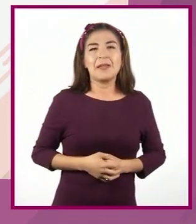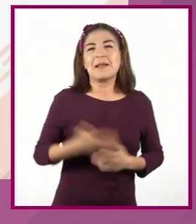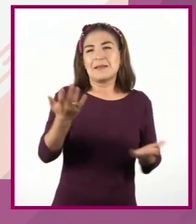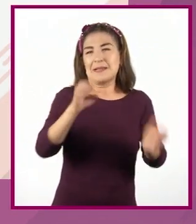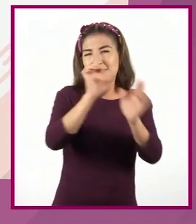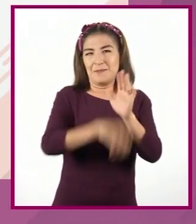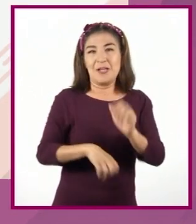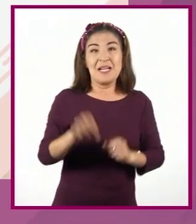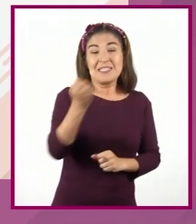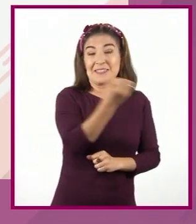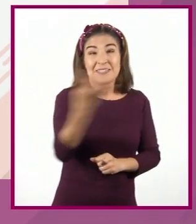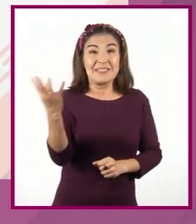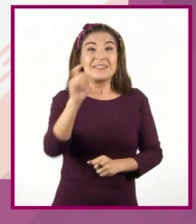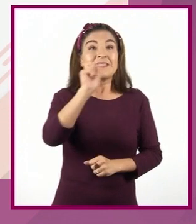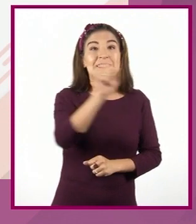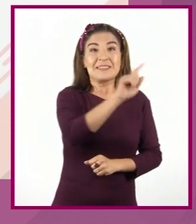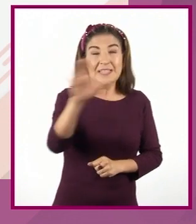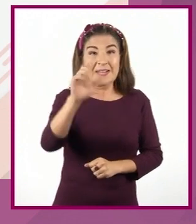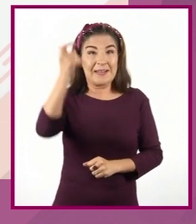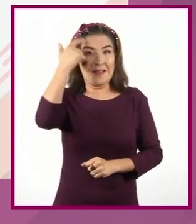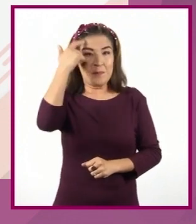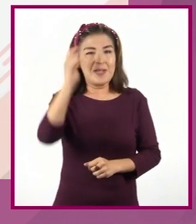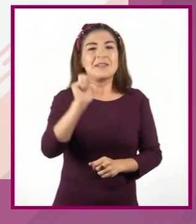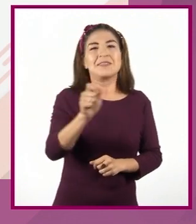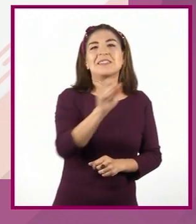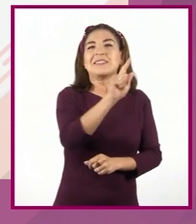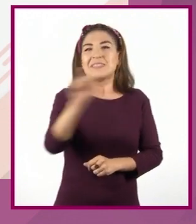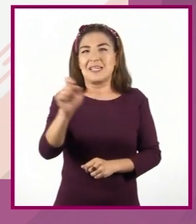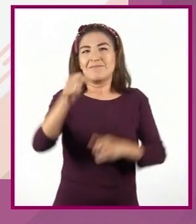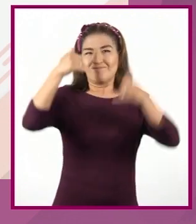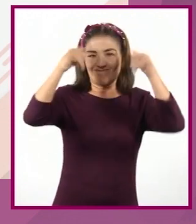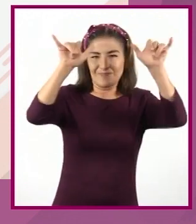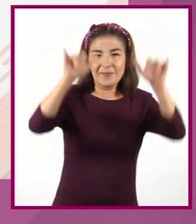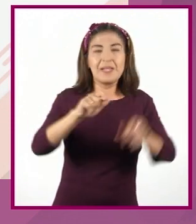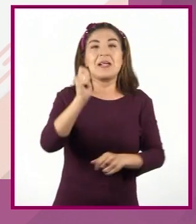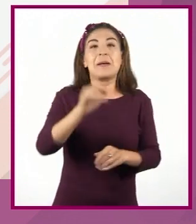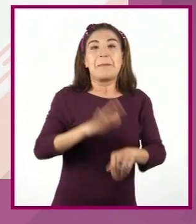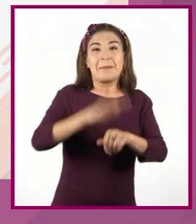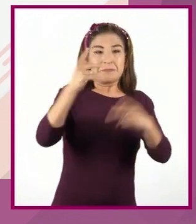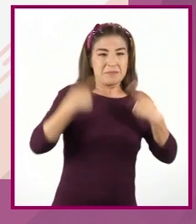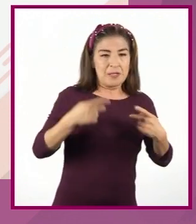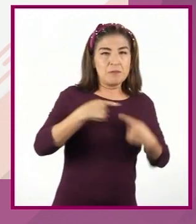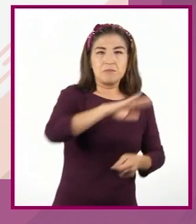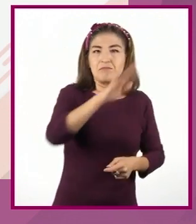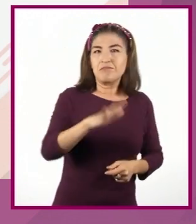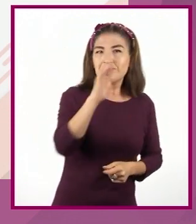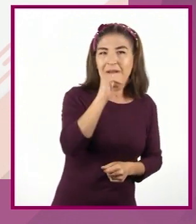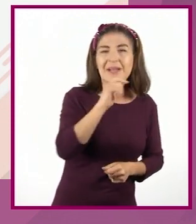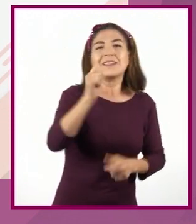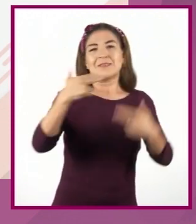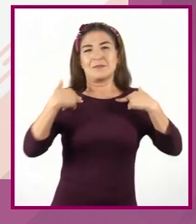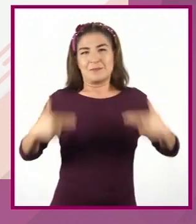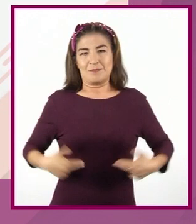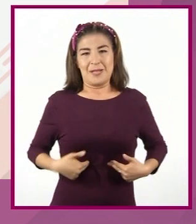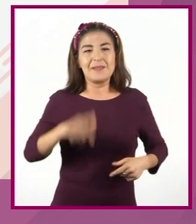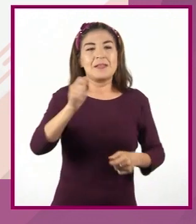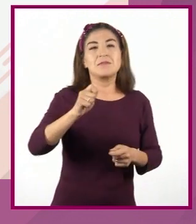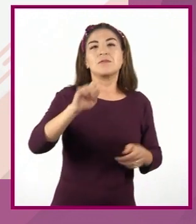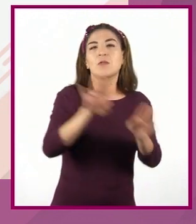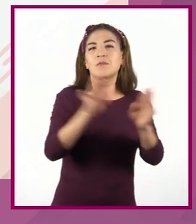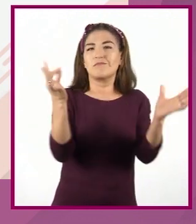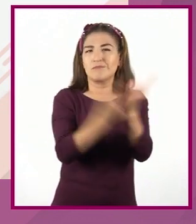100 cabezas por 100 reses, en los mortales por los seres humanos, en el acero por la espada,